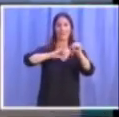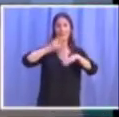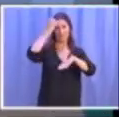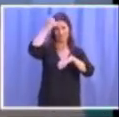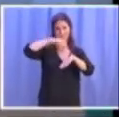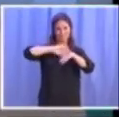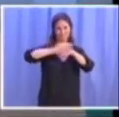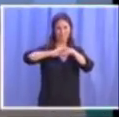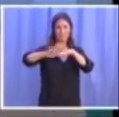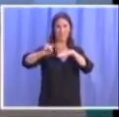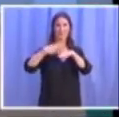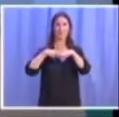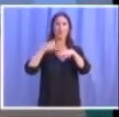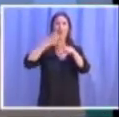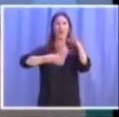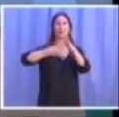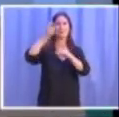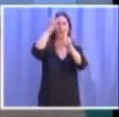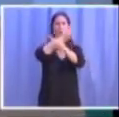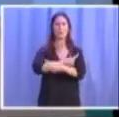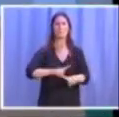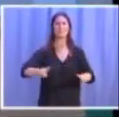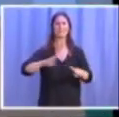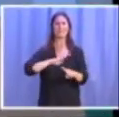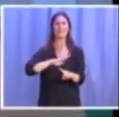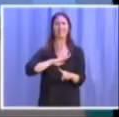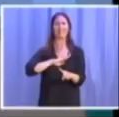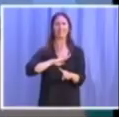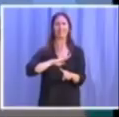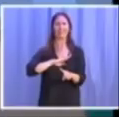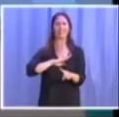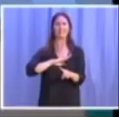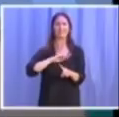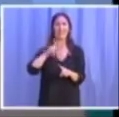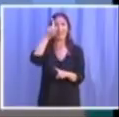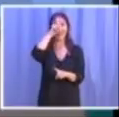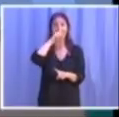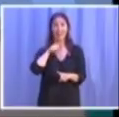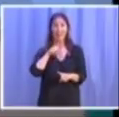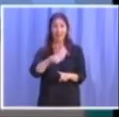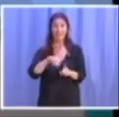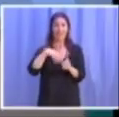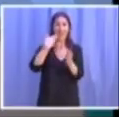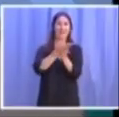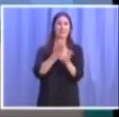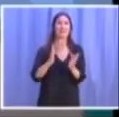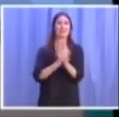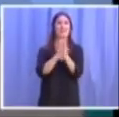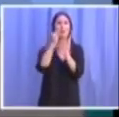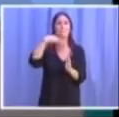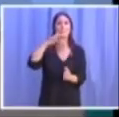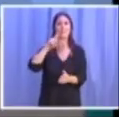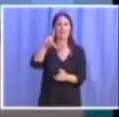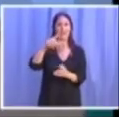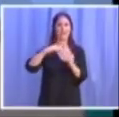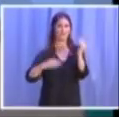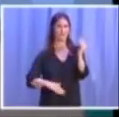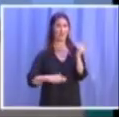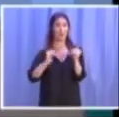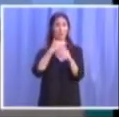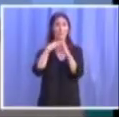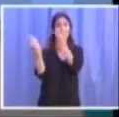y también un ascensor invisible que irá desde Elvira hasta San Miguel Bajo. Y en medio ambiente,